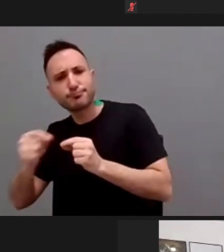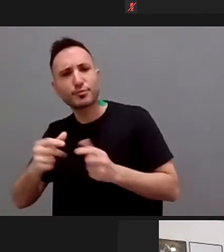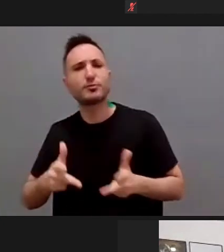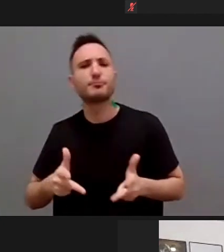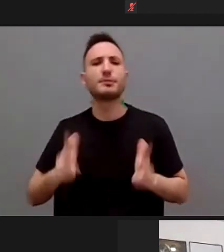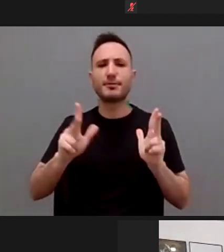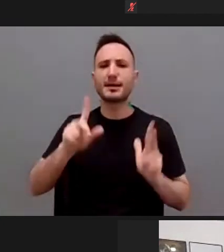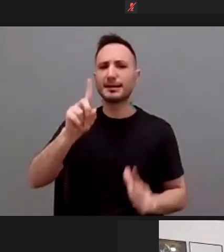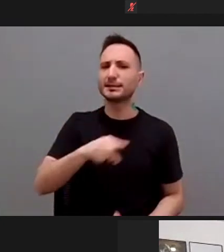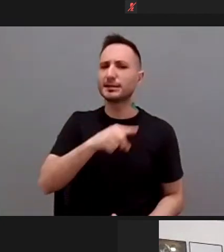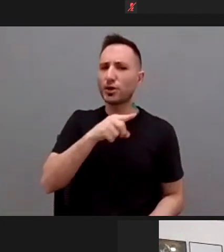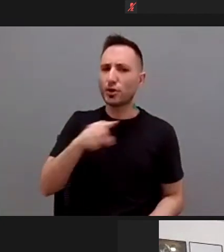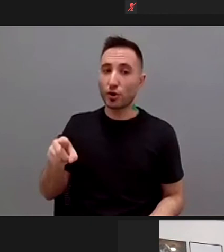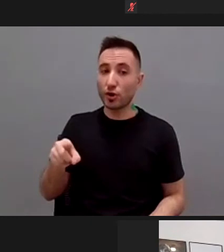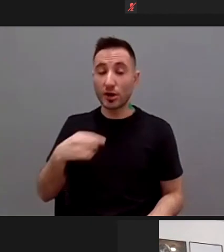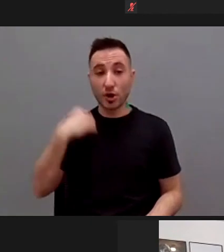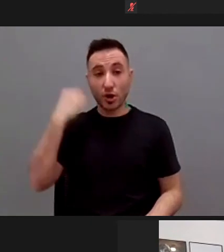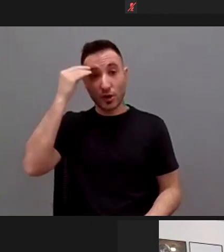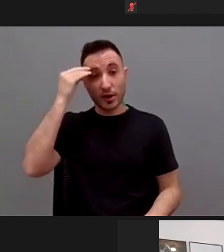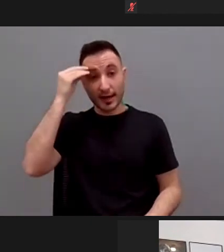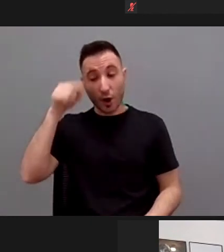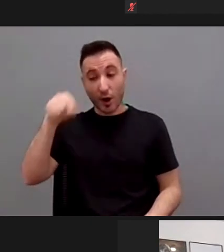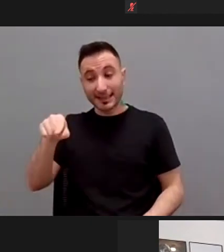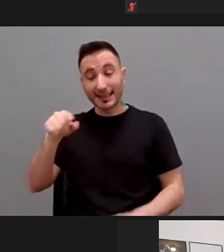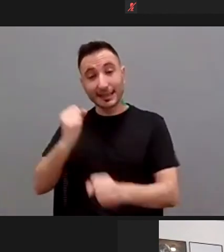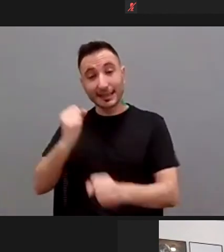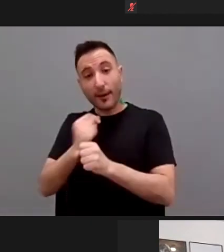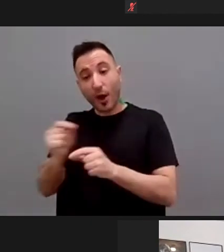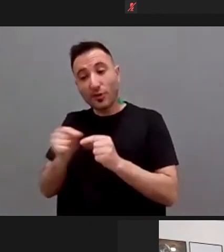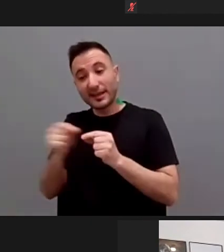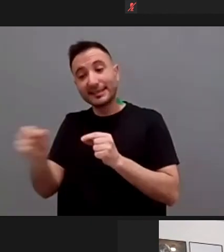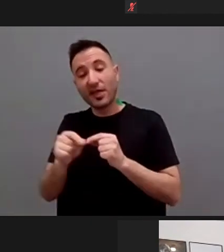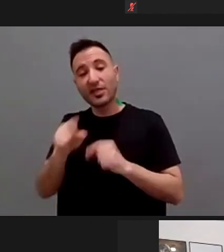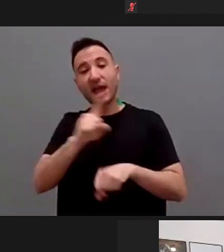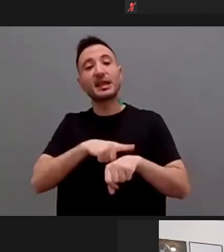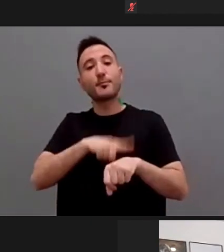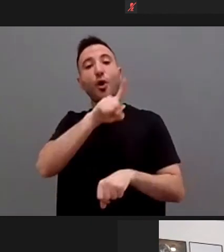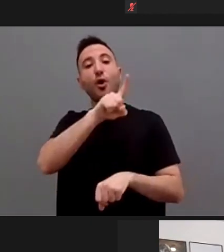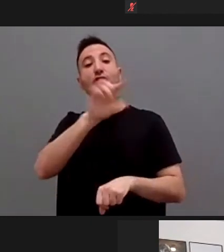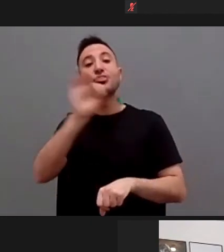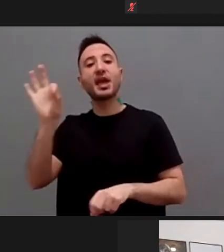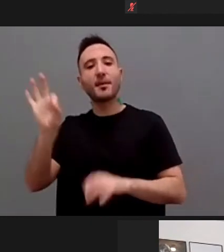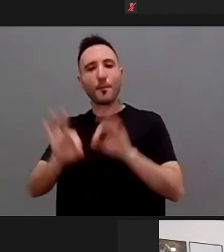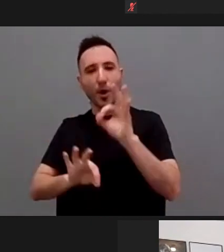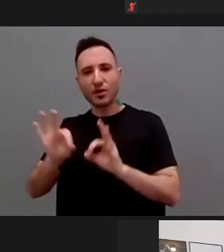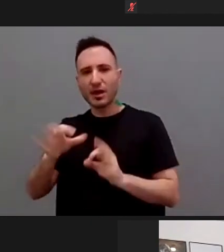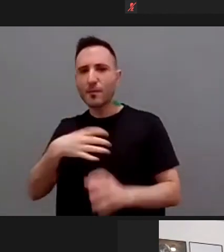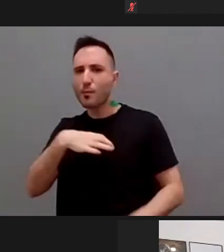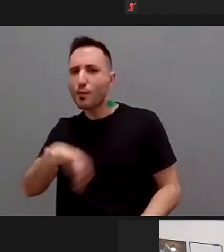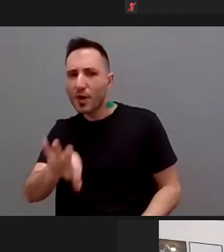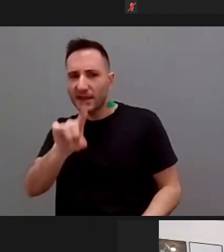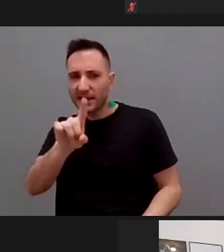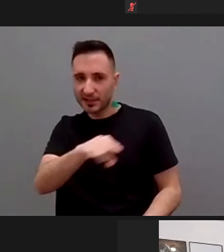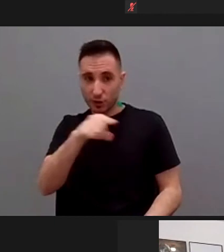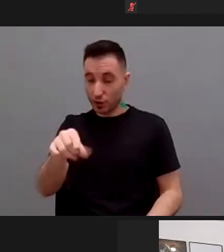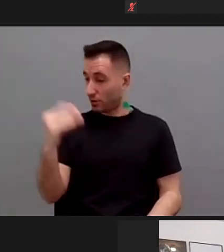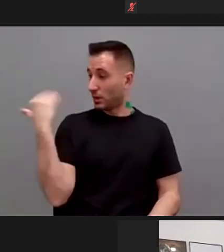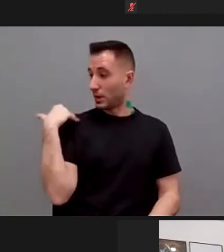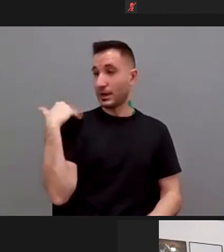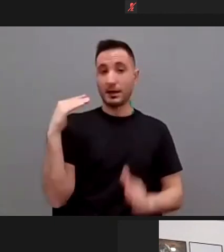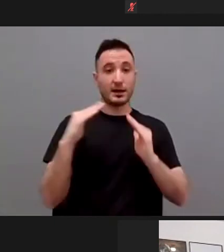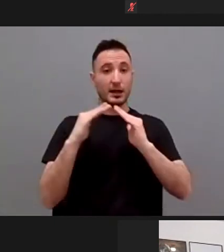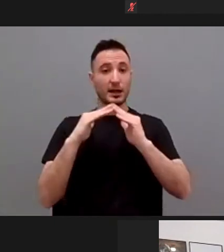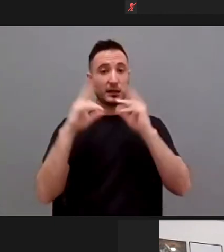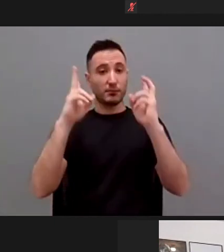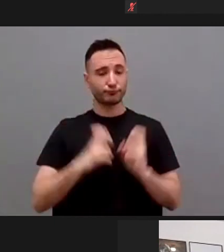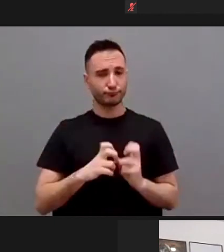incluso el 100% del tiempo, ¿vale? Que es una posibilidad. Lo hemos visto en la cuarentena, ¿vale?